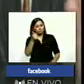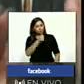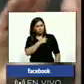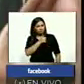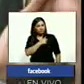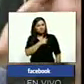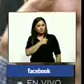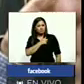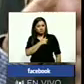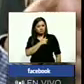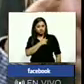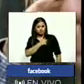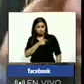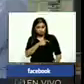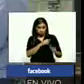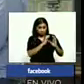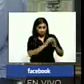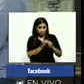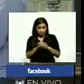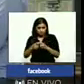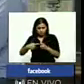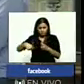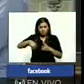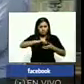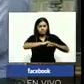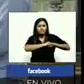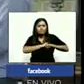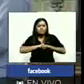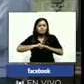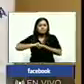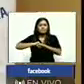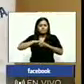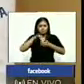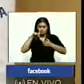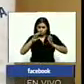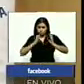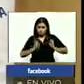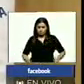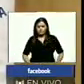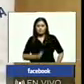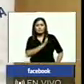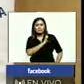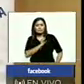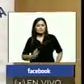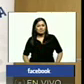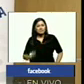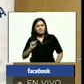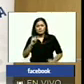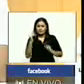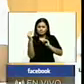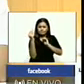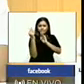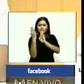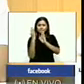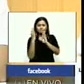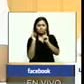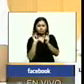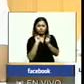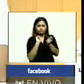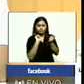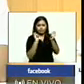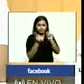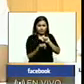de consolidar el sistema democrático en el salvador son parte de los retos en esta transición sembrar